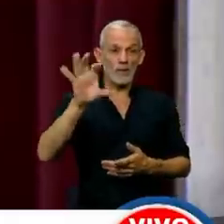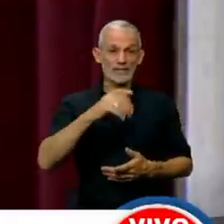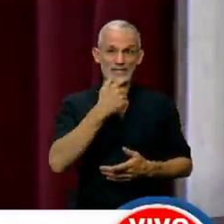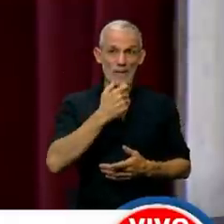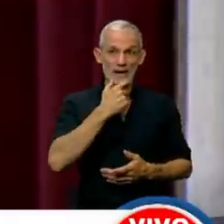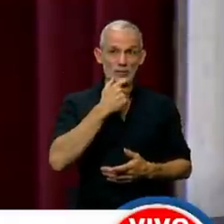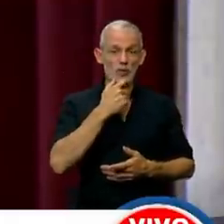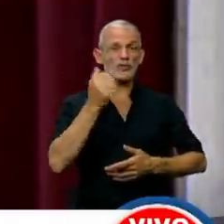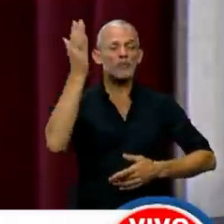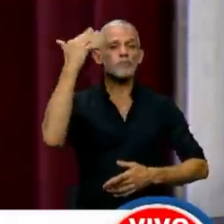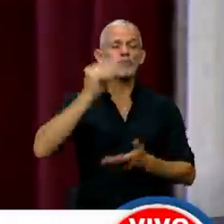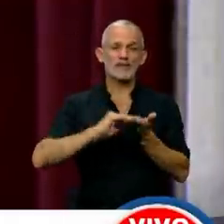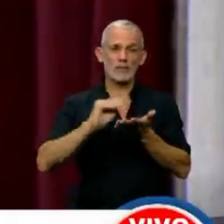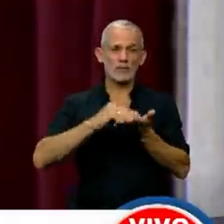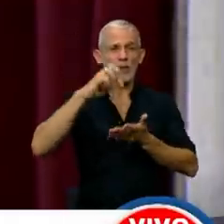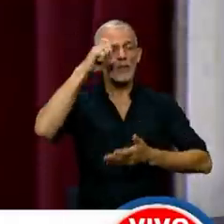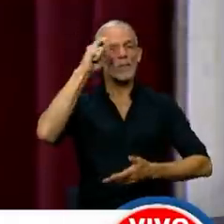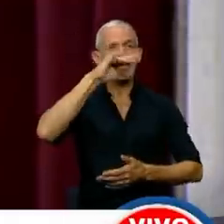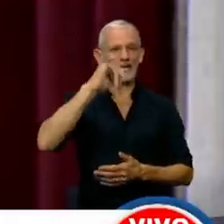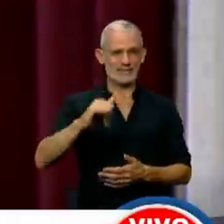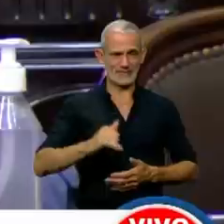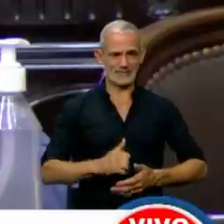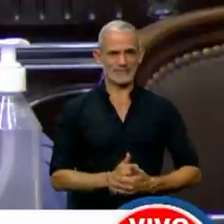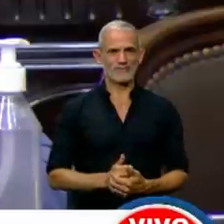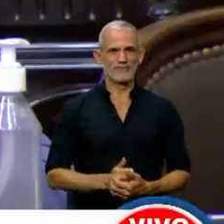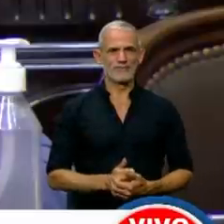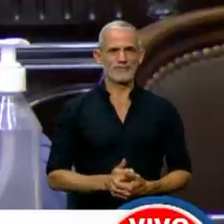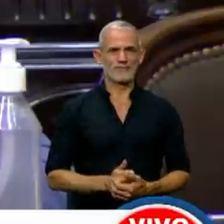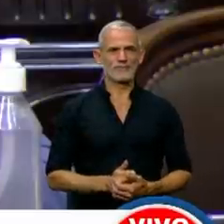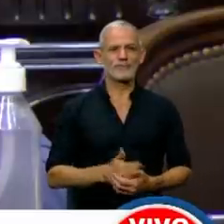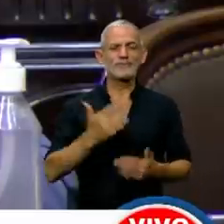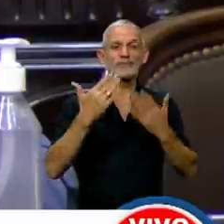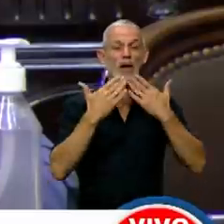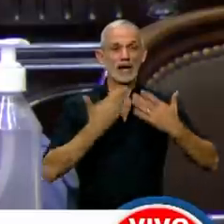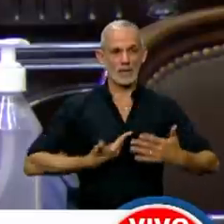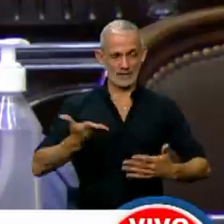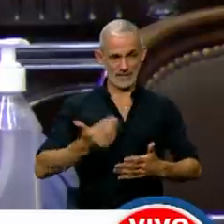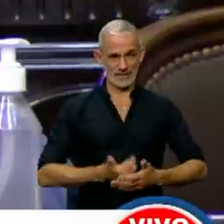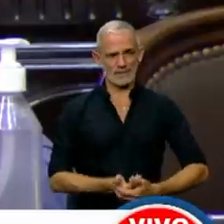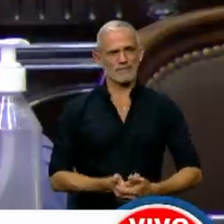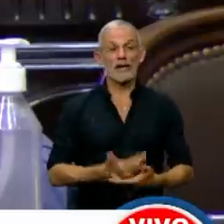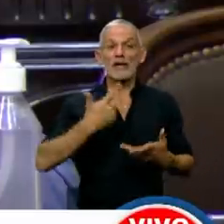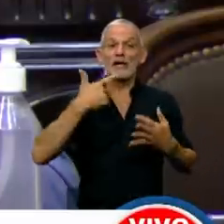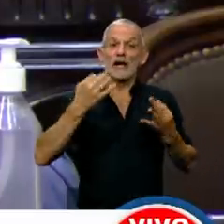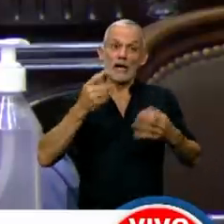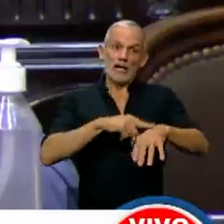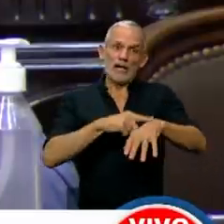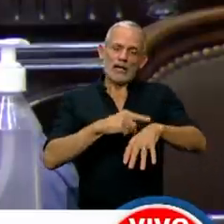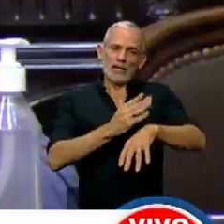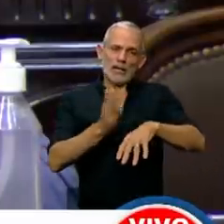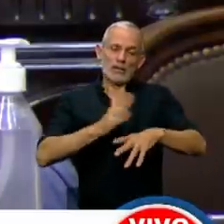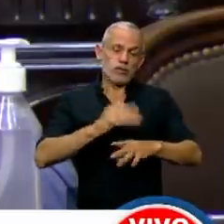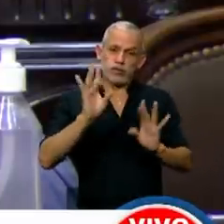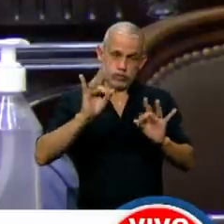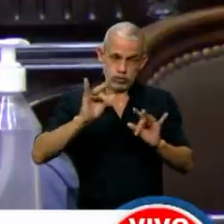tiene la palabra diputado pérez plas gracias señor presidente la verdad que esta hora me